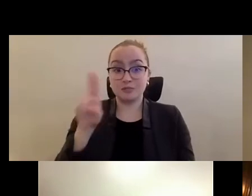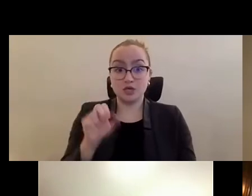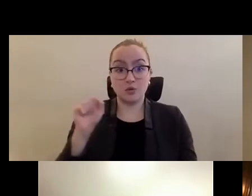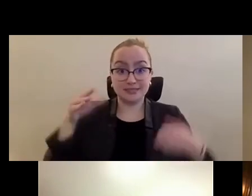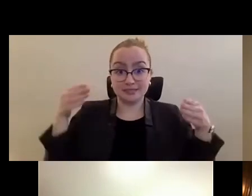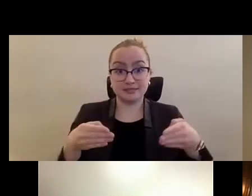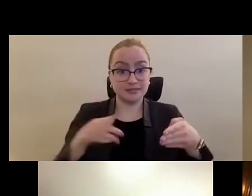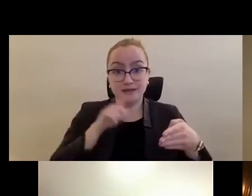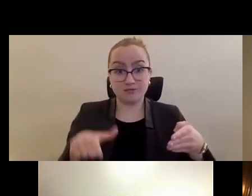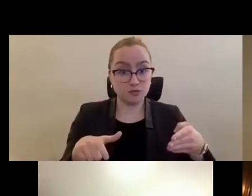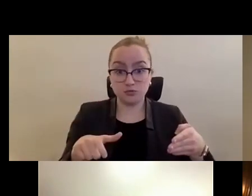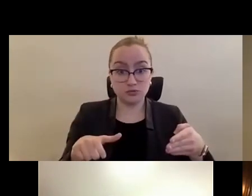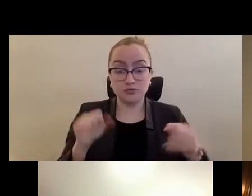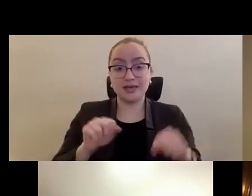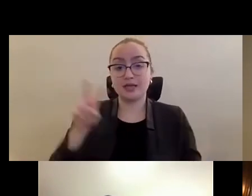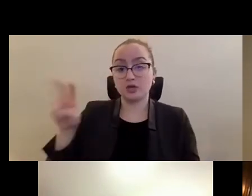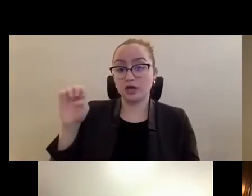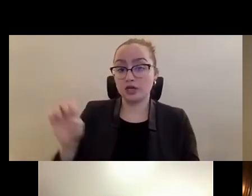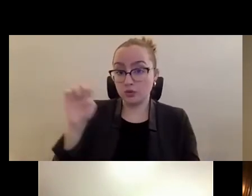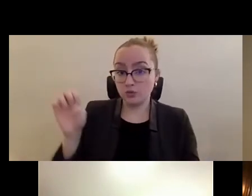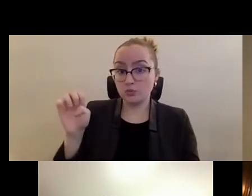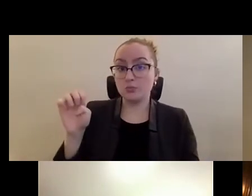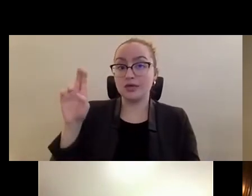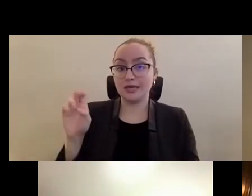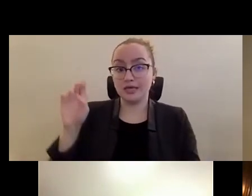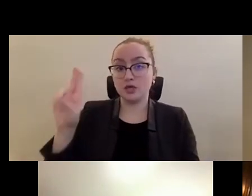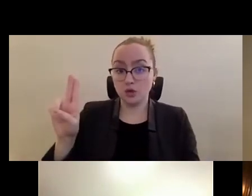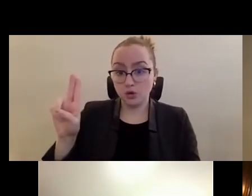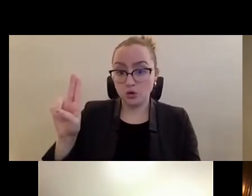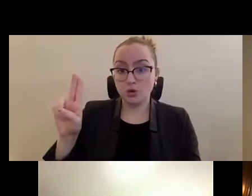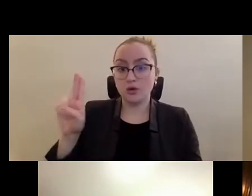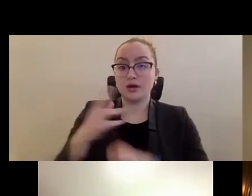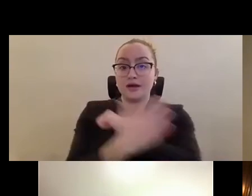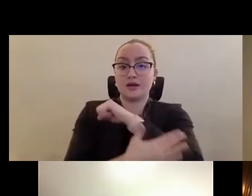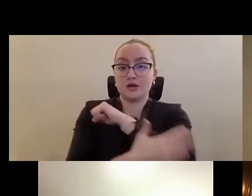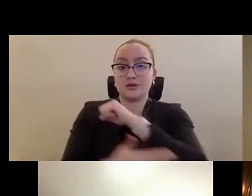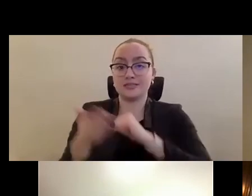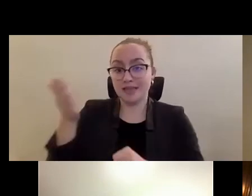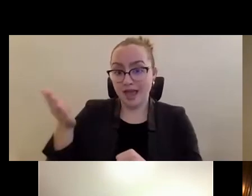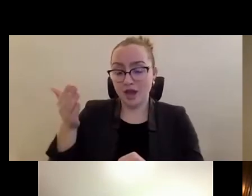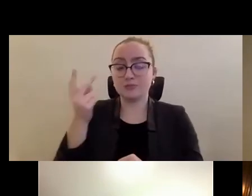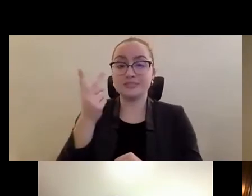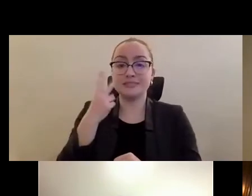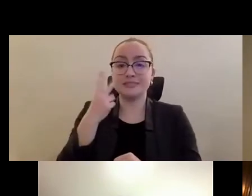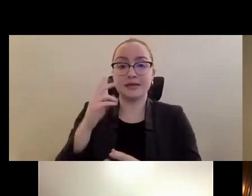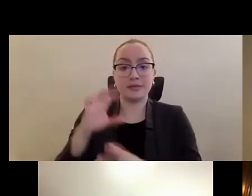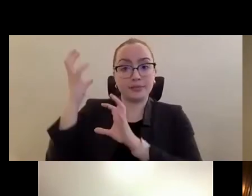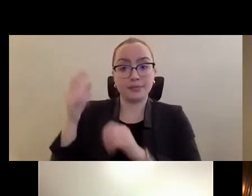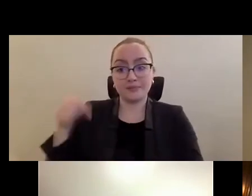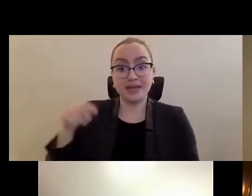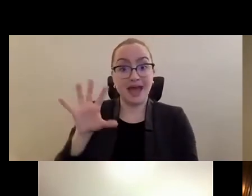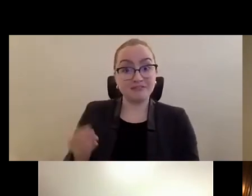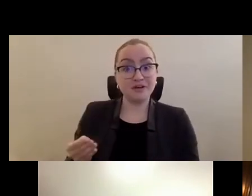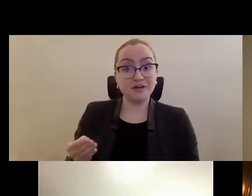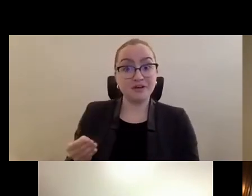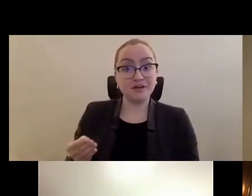como centrando la narración de Estados Unidos, porque si vemos a los países en Europa, mucha de la